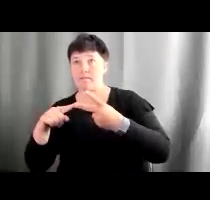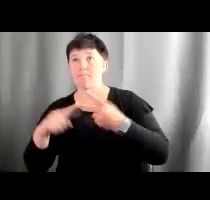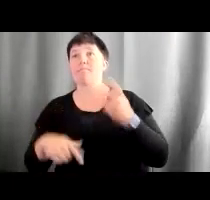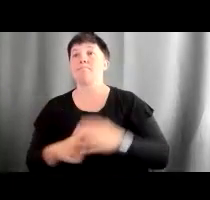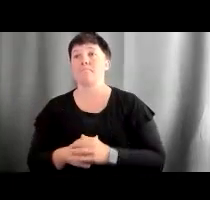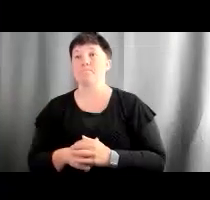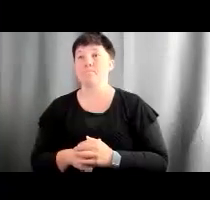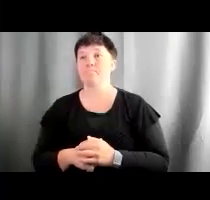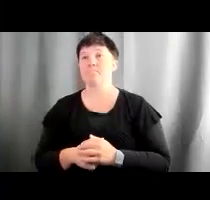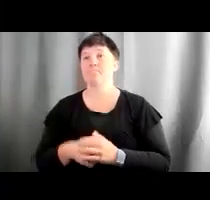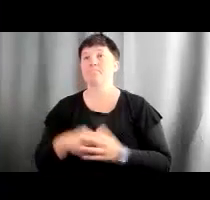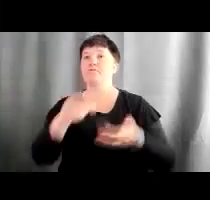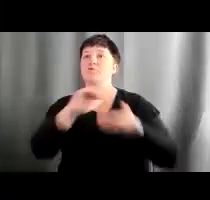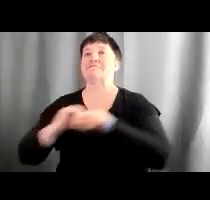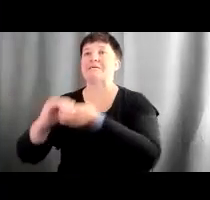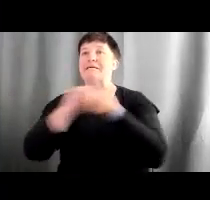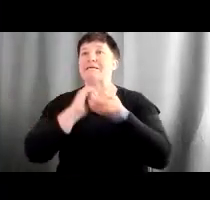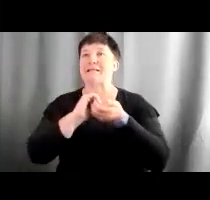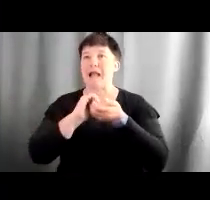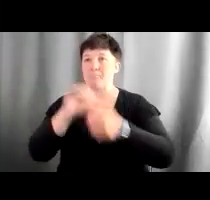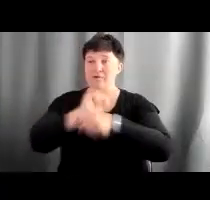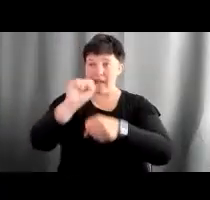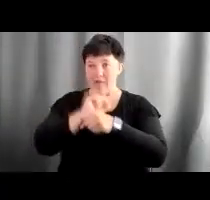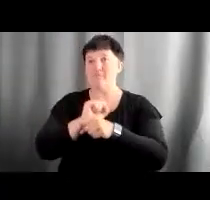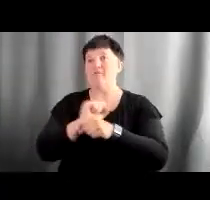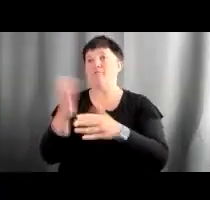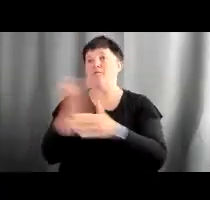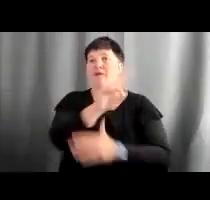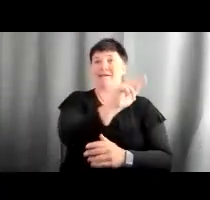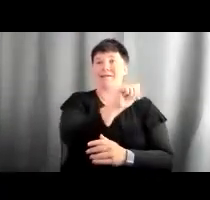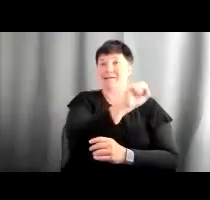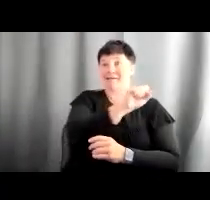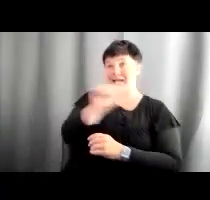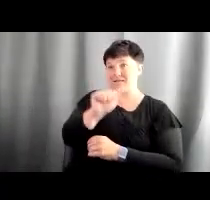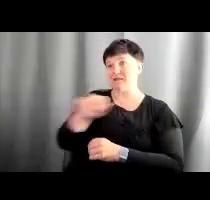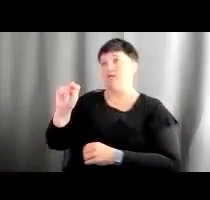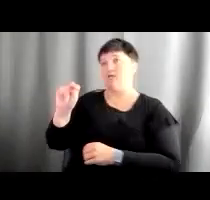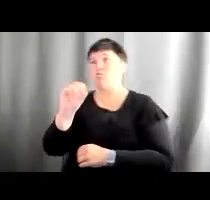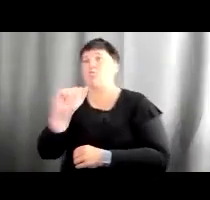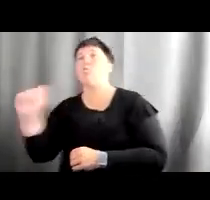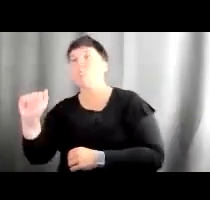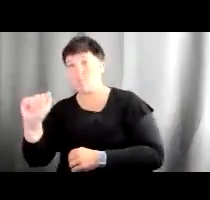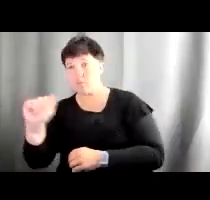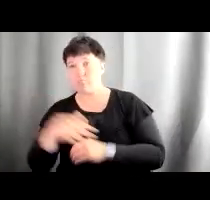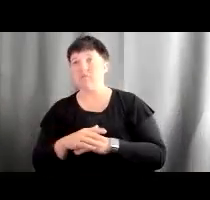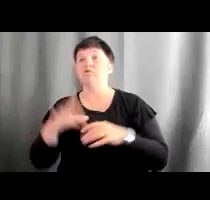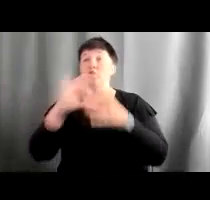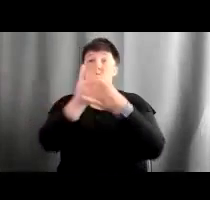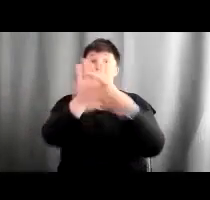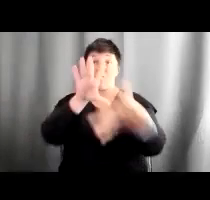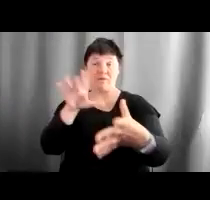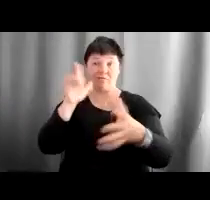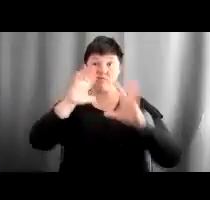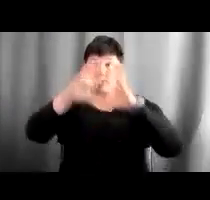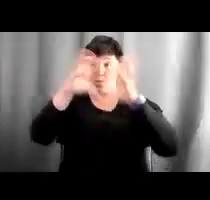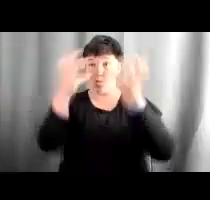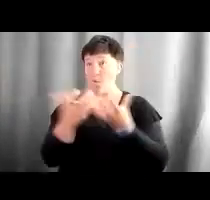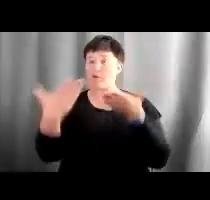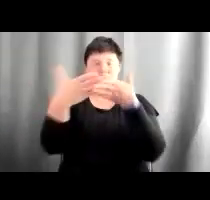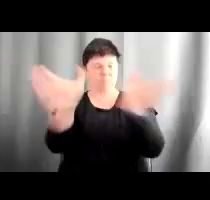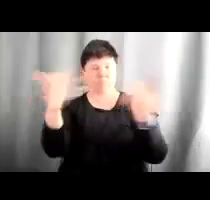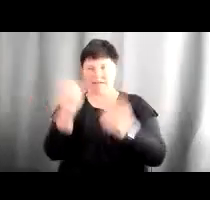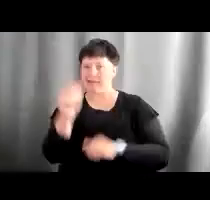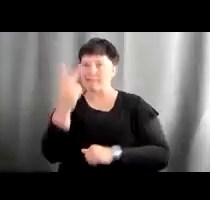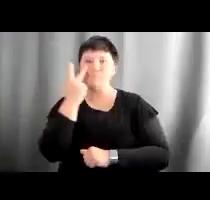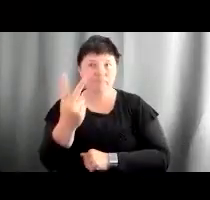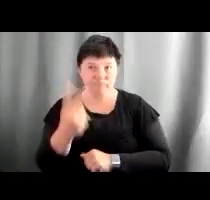SNPP, como pueden ver. Este es un esfuerzo de colaboración entre la NASA y el NOAA, y publicaron estos productos de datos al mundo. Son